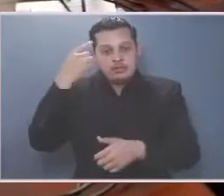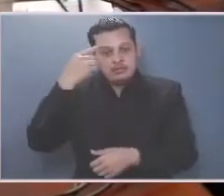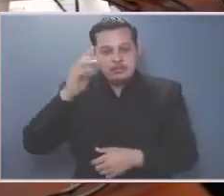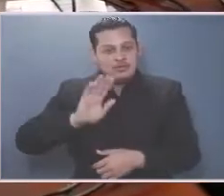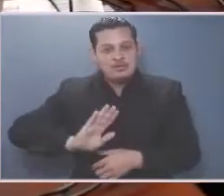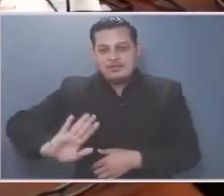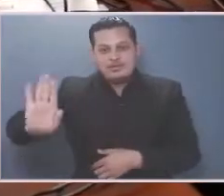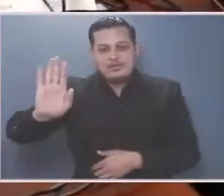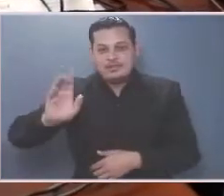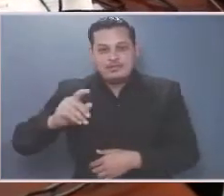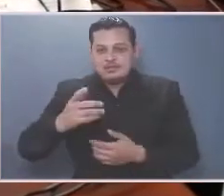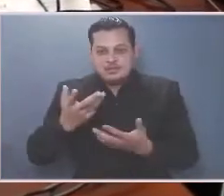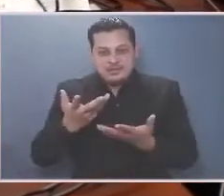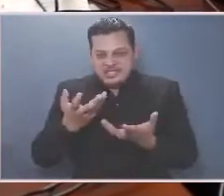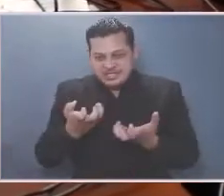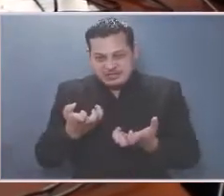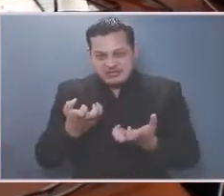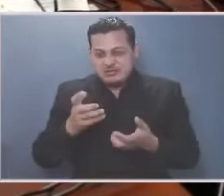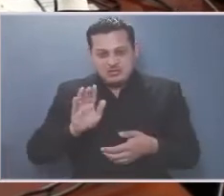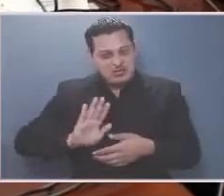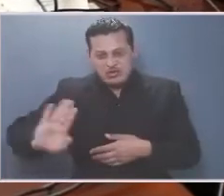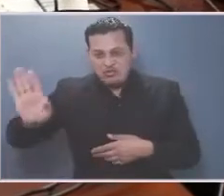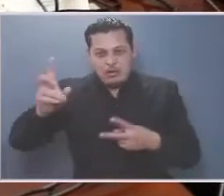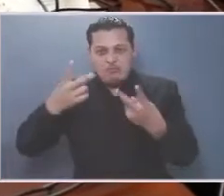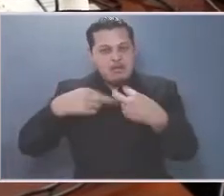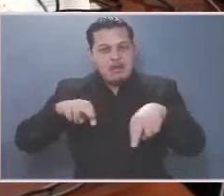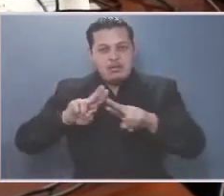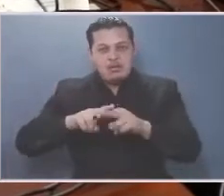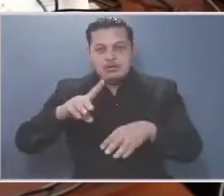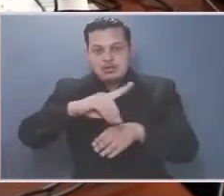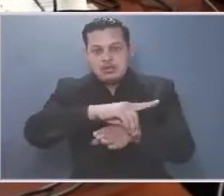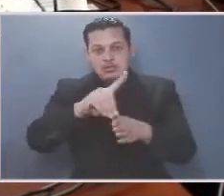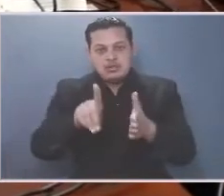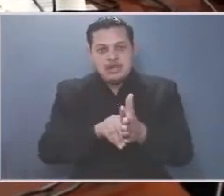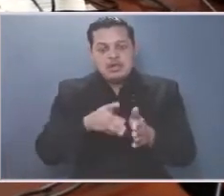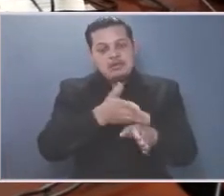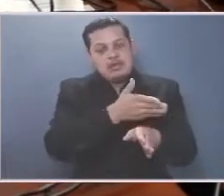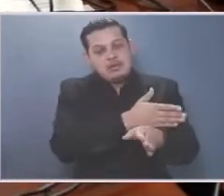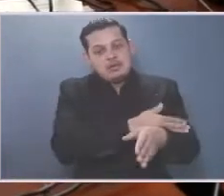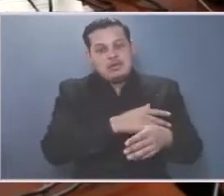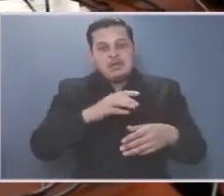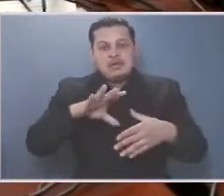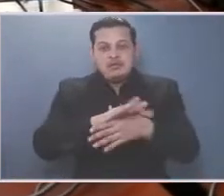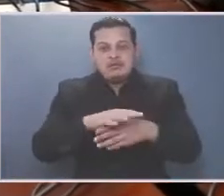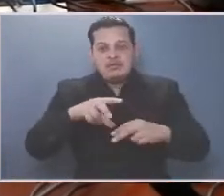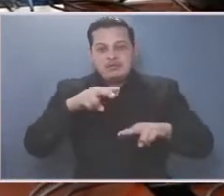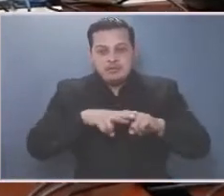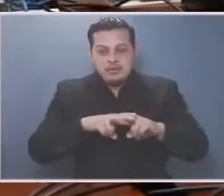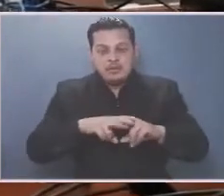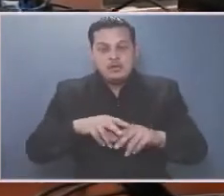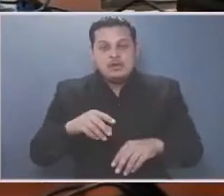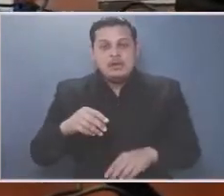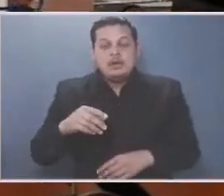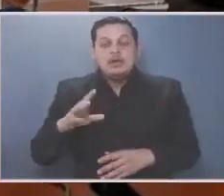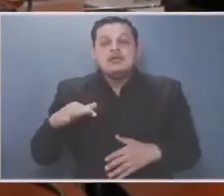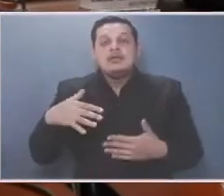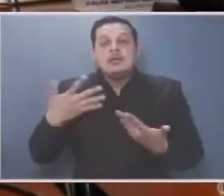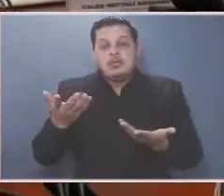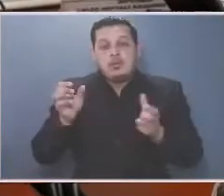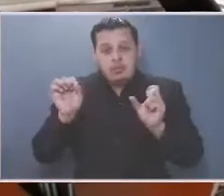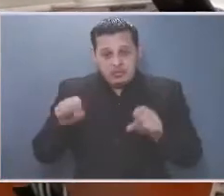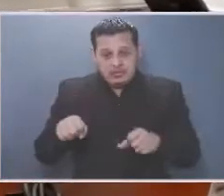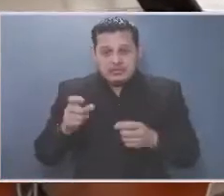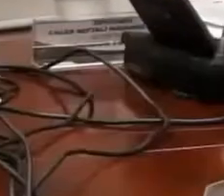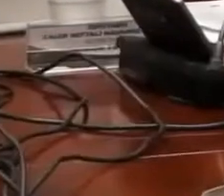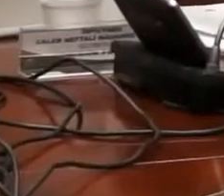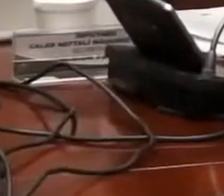tuvieron el coraje nunca tuvieron la valentía de los diputados anteriores de fmln y arena de poder realizar